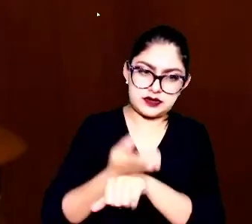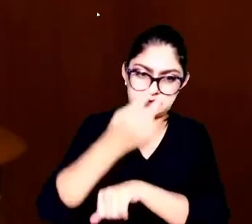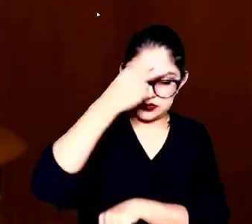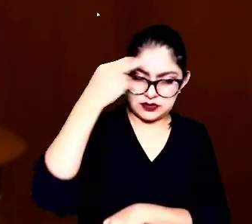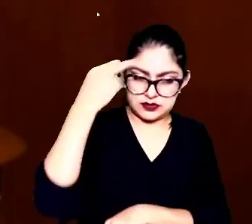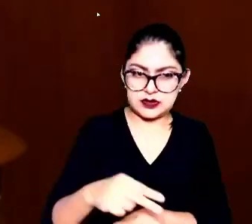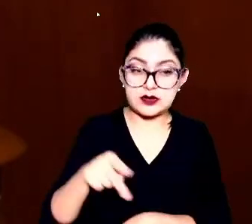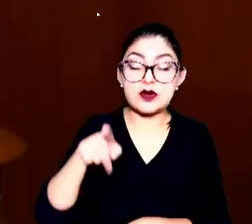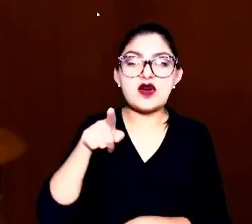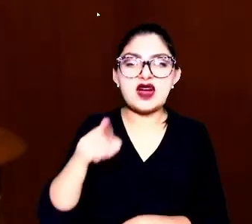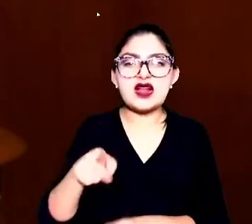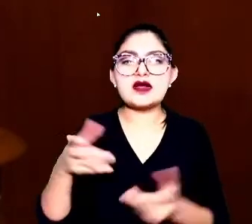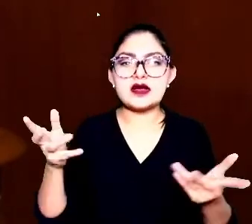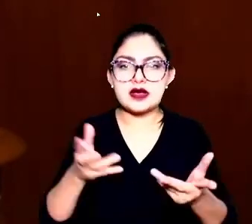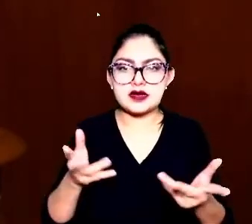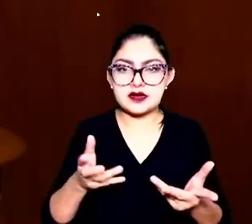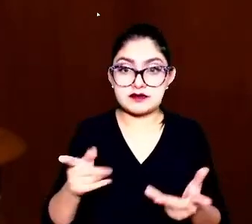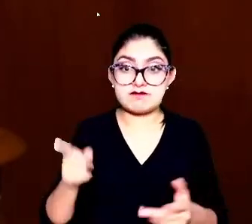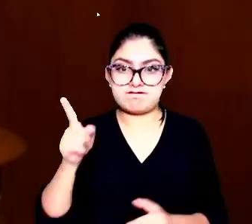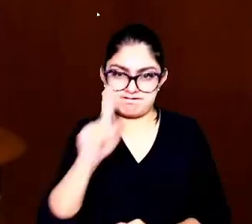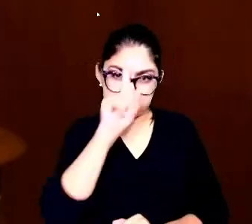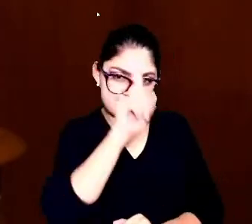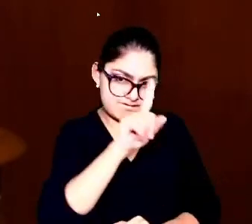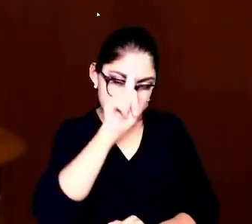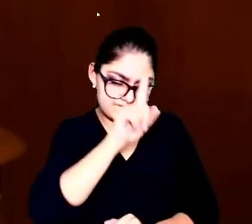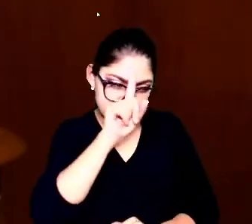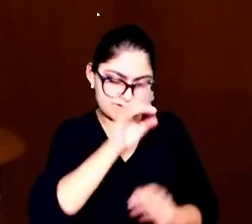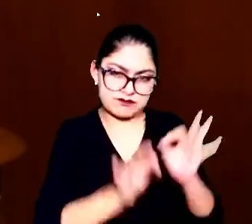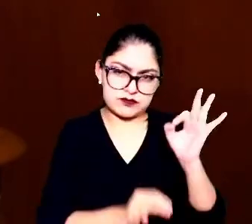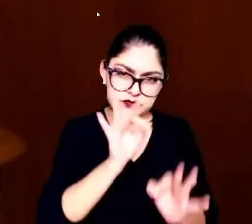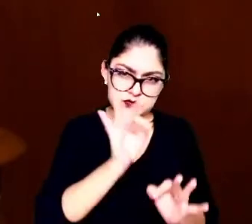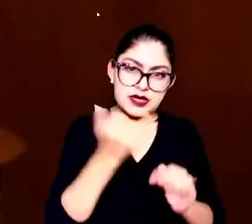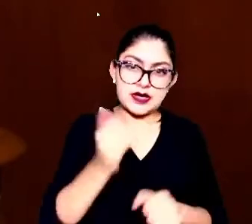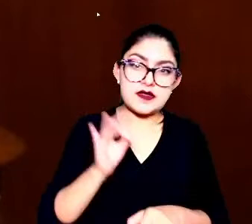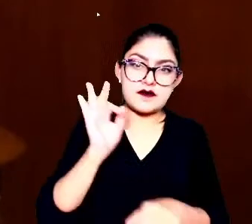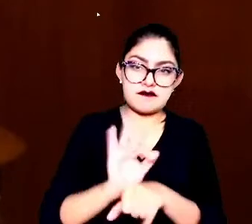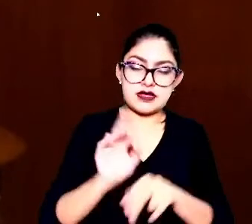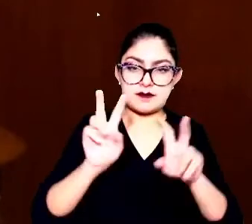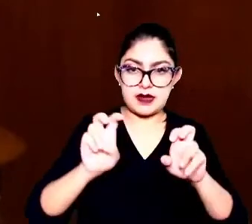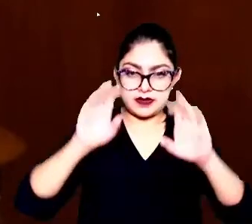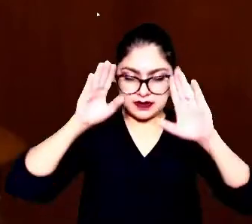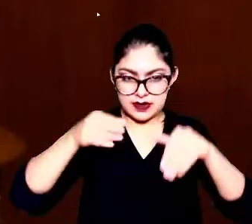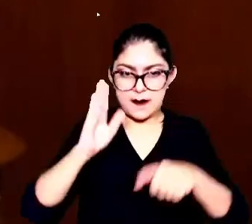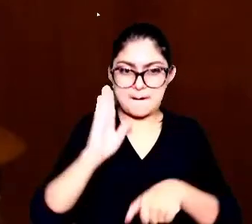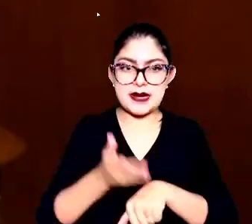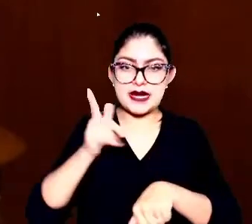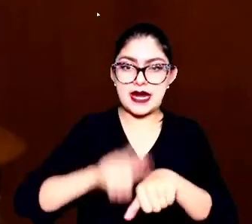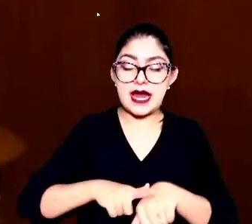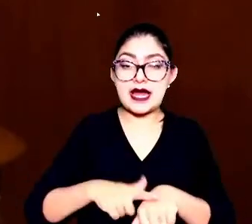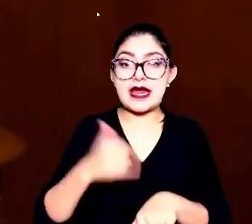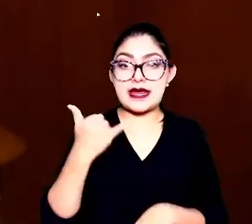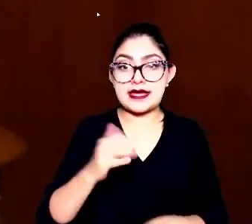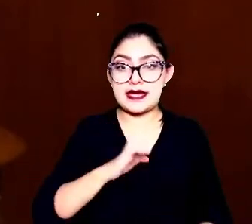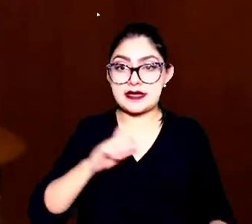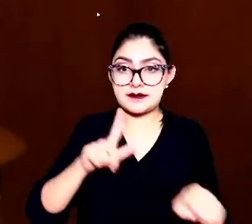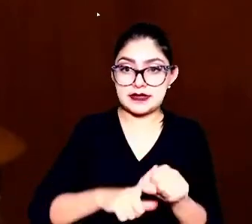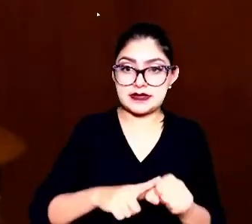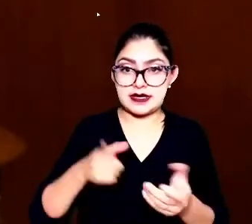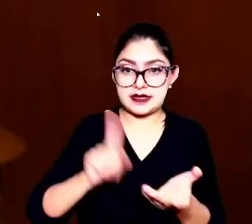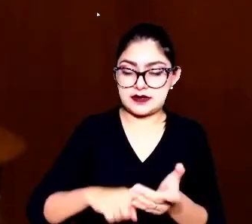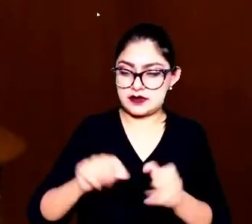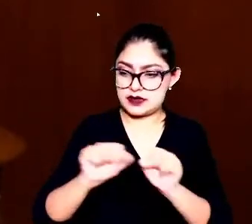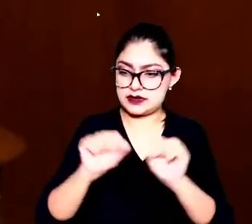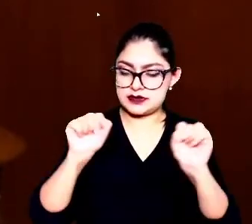orientación jurídica y defensa en la materia penal y especializada en el sistema integral de Justicia